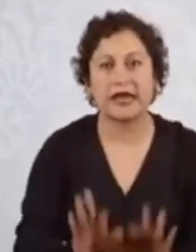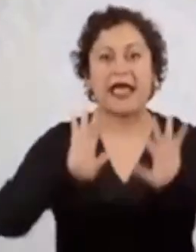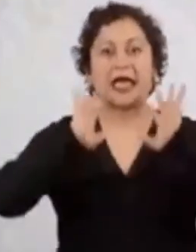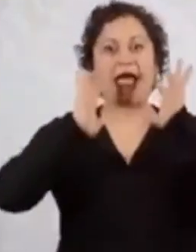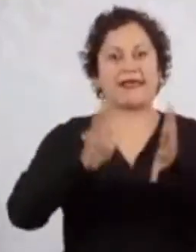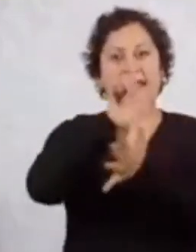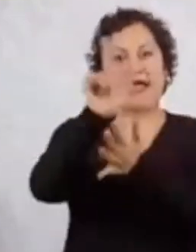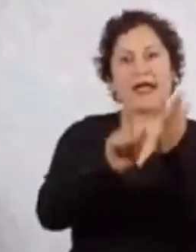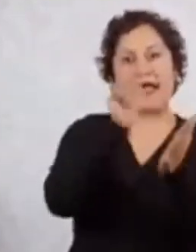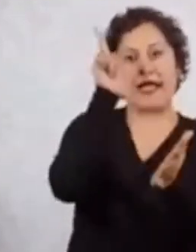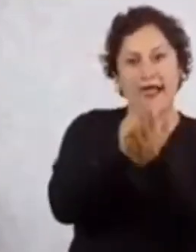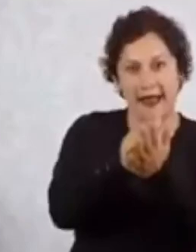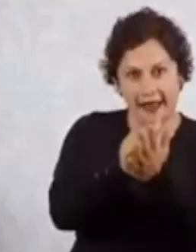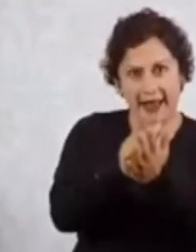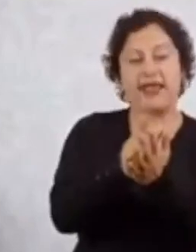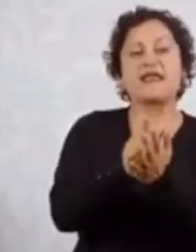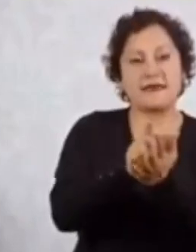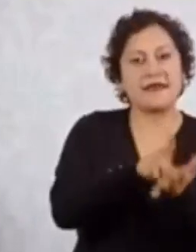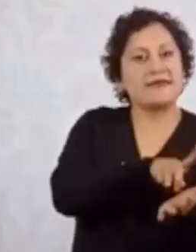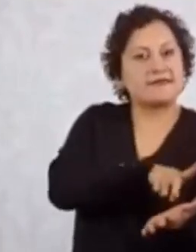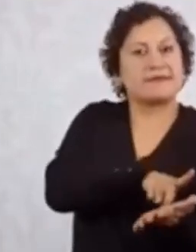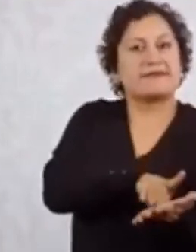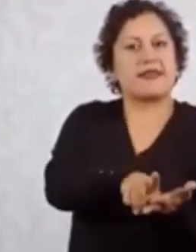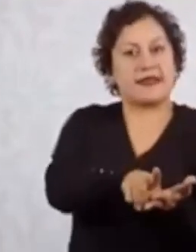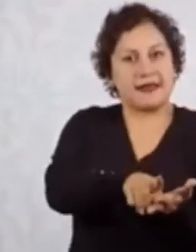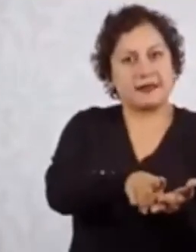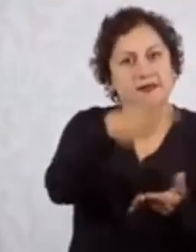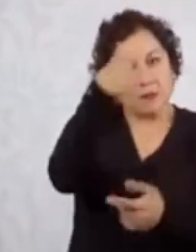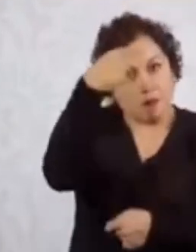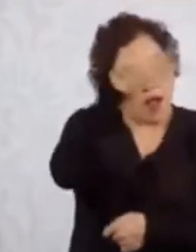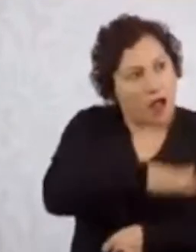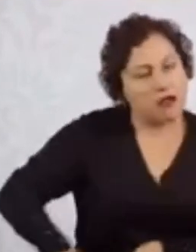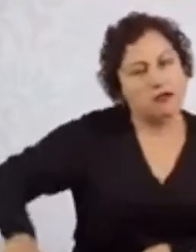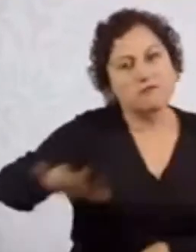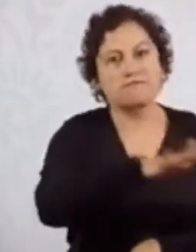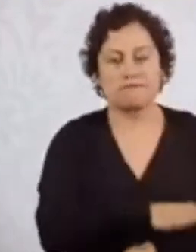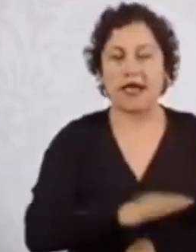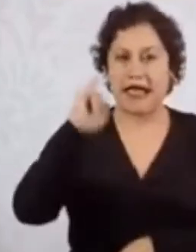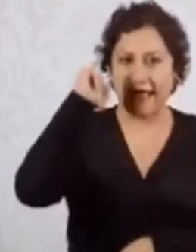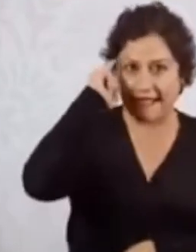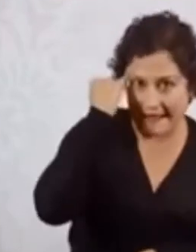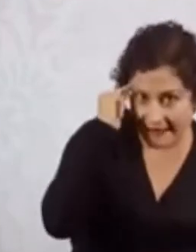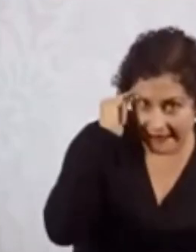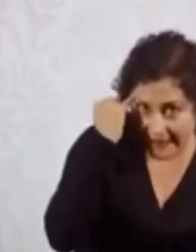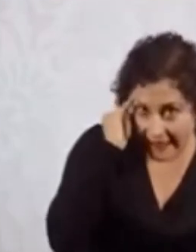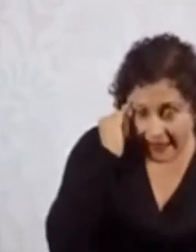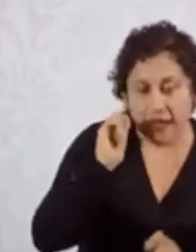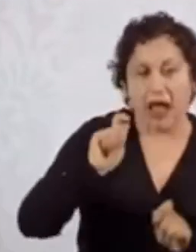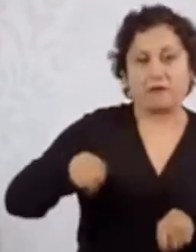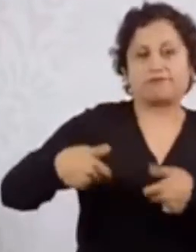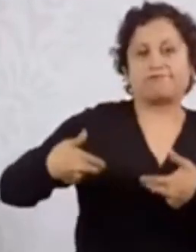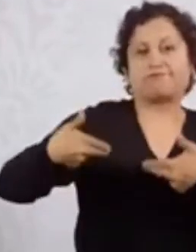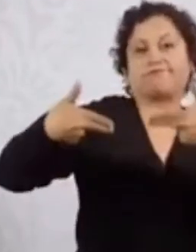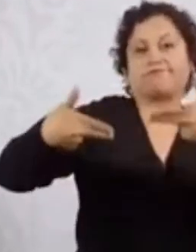lo plantea así, como su complemento fundamental en cuanto a sus políticas. Y le pido al equipo que nos grabe para escuchar